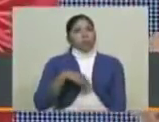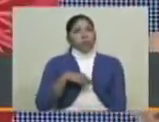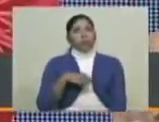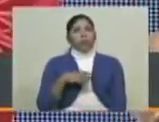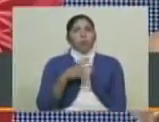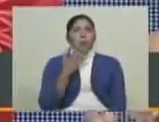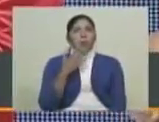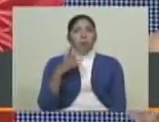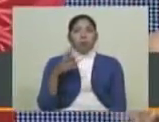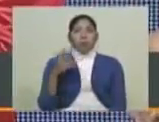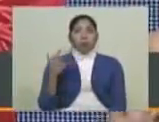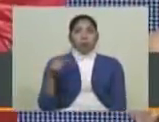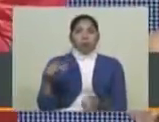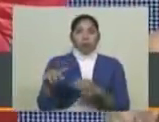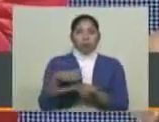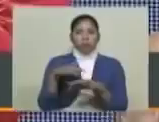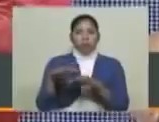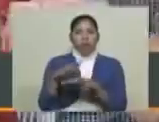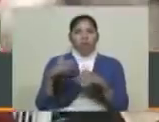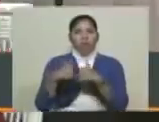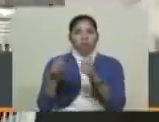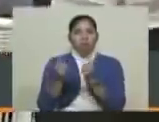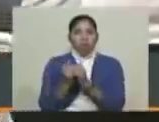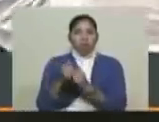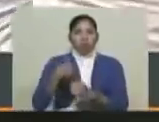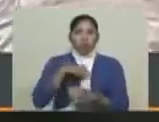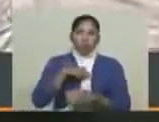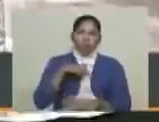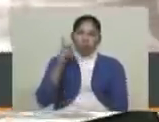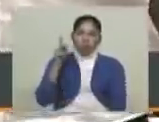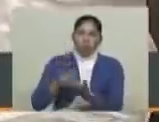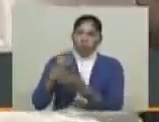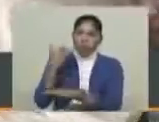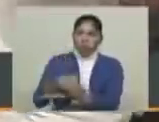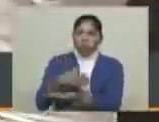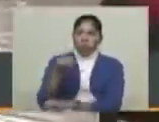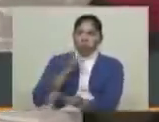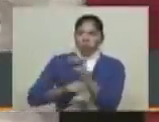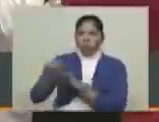bolivariana. No tengan dudas.